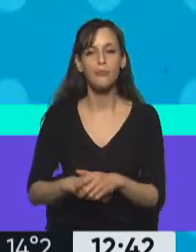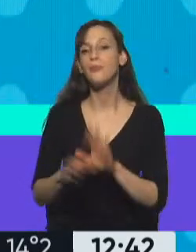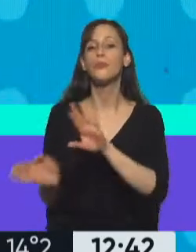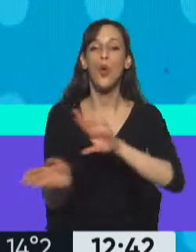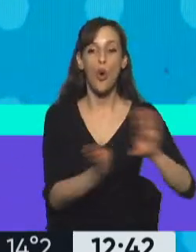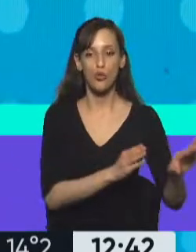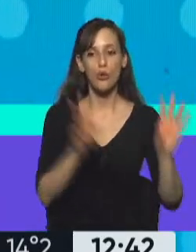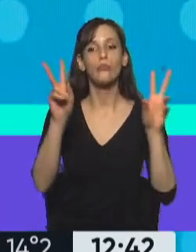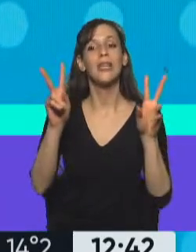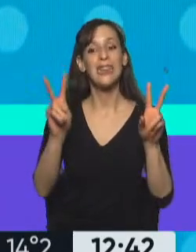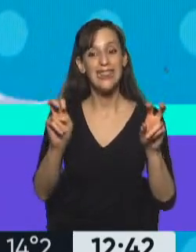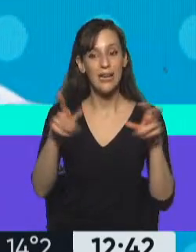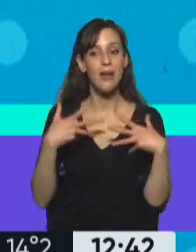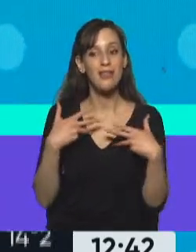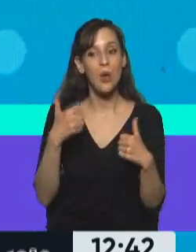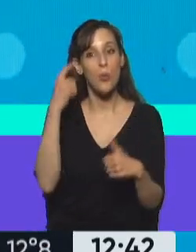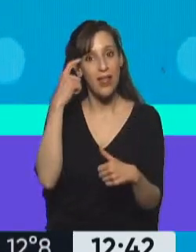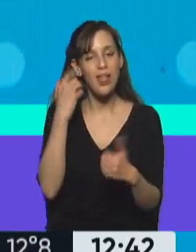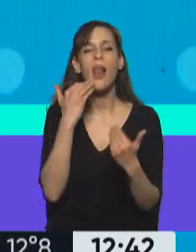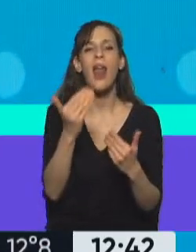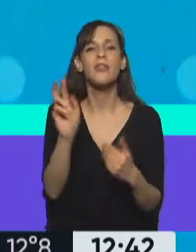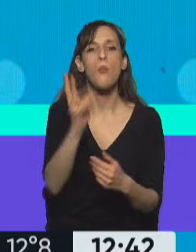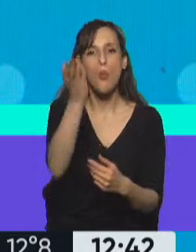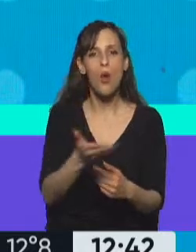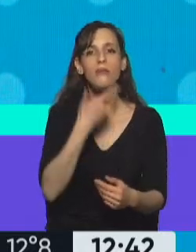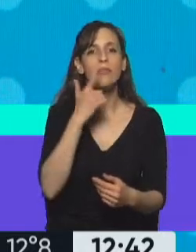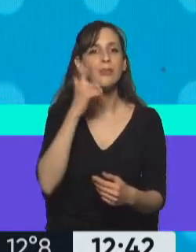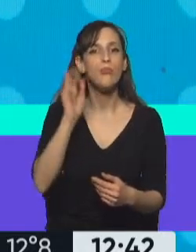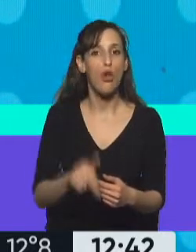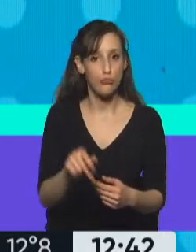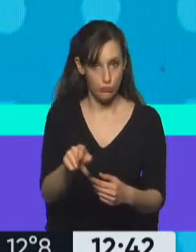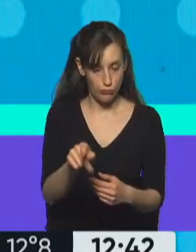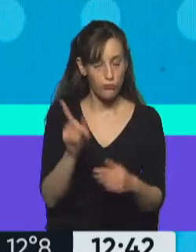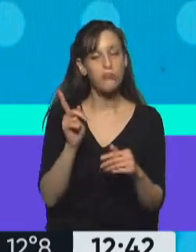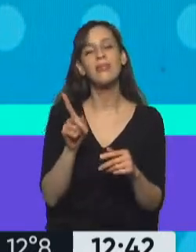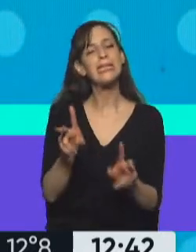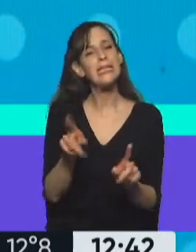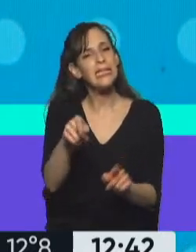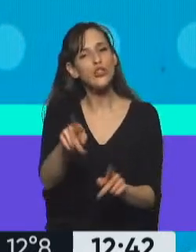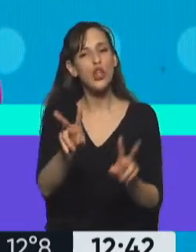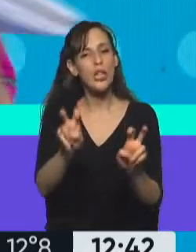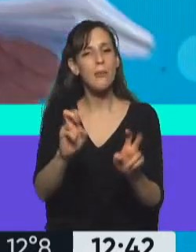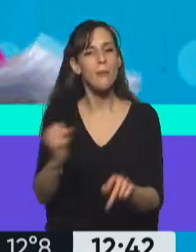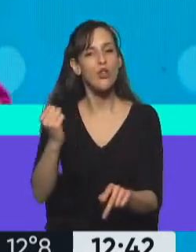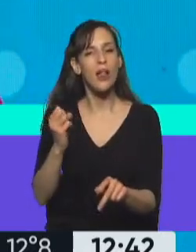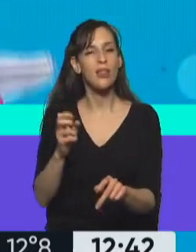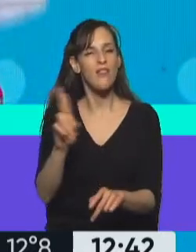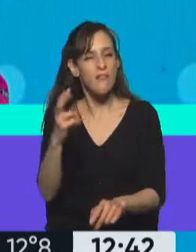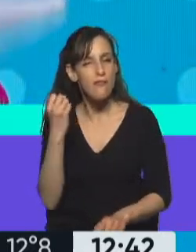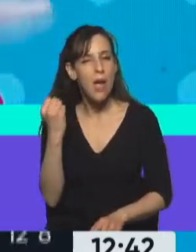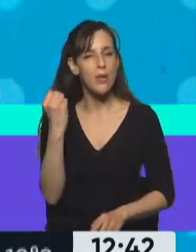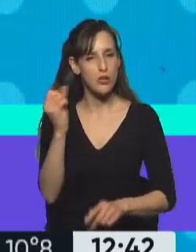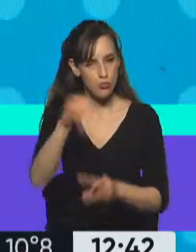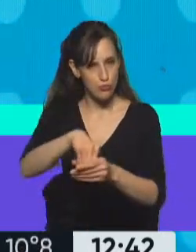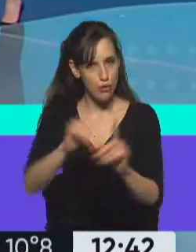tema de salud mental, ¿no? Exacto. Y esto hablamos necesariamente de feminismo. ¿Por qué? Porque tiene que ver con un cambio, quizás no es lo que se ve, ¿no? En términos